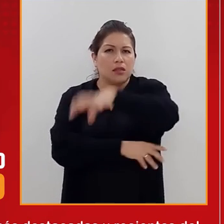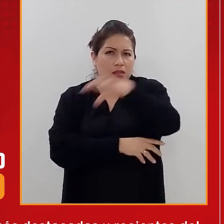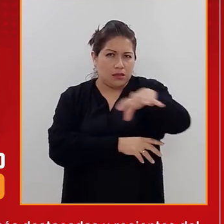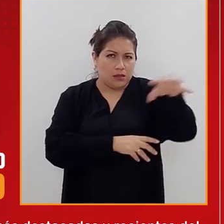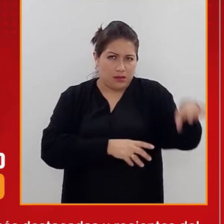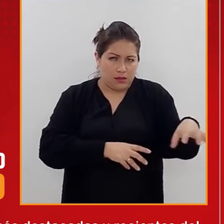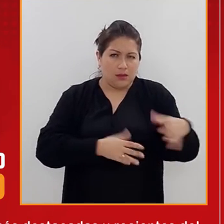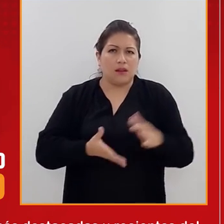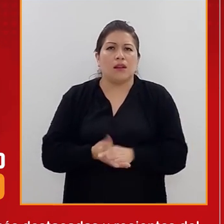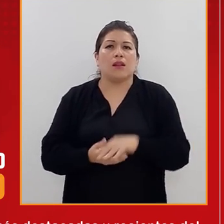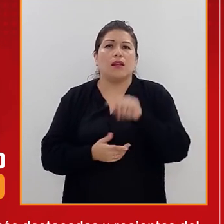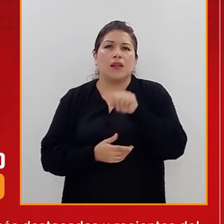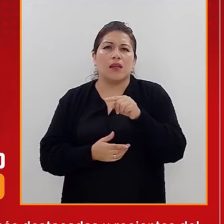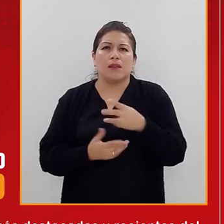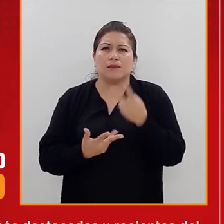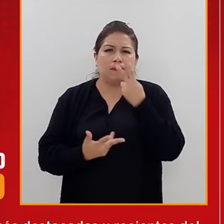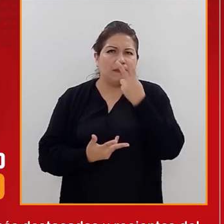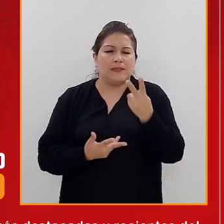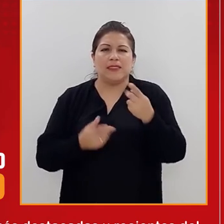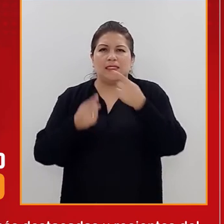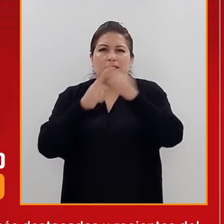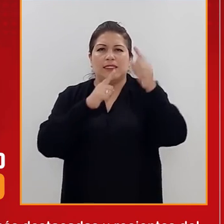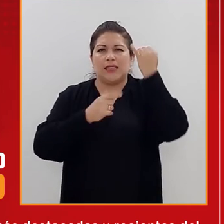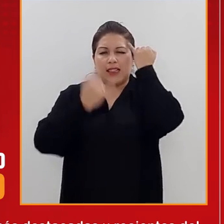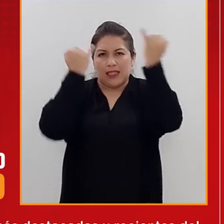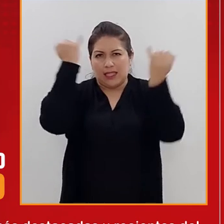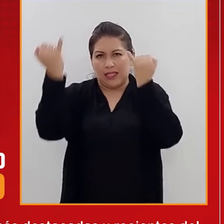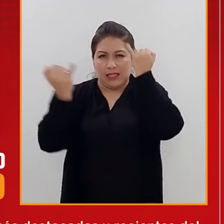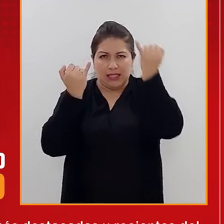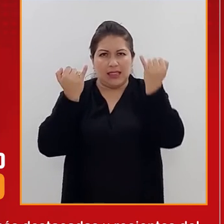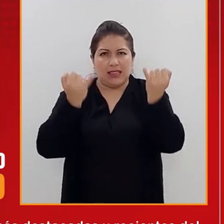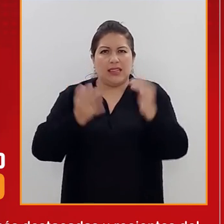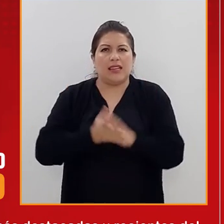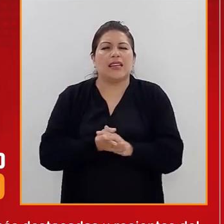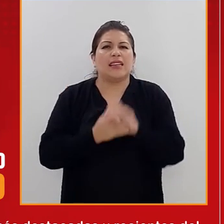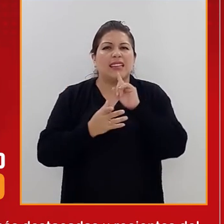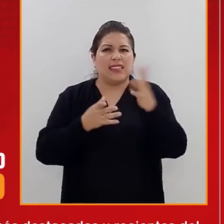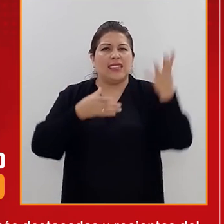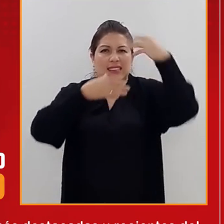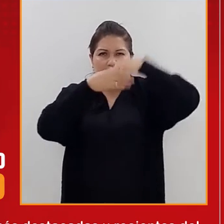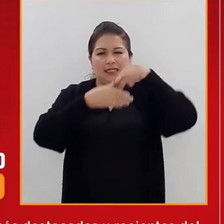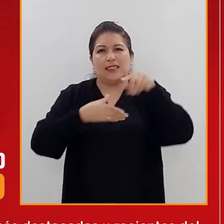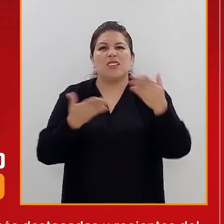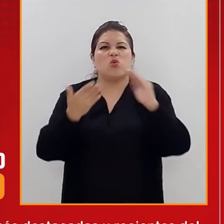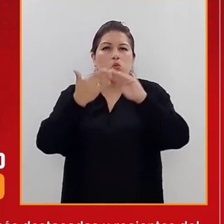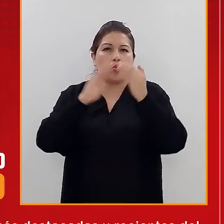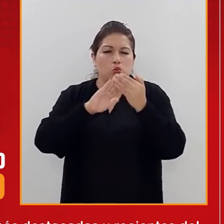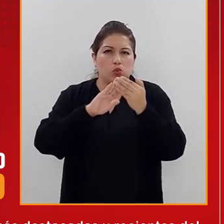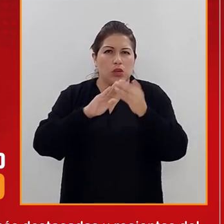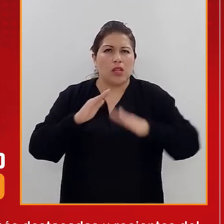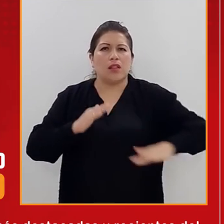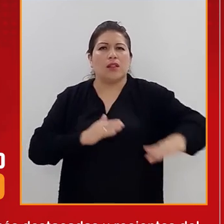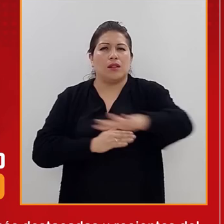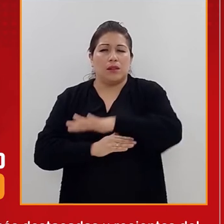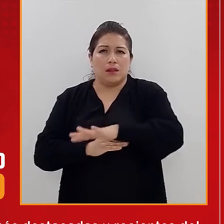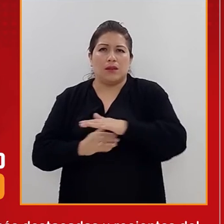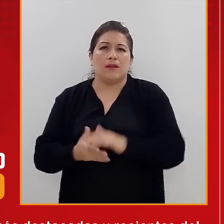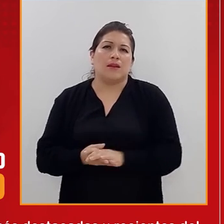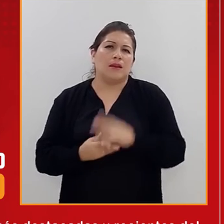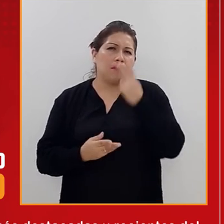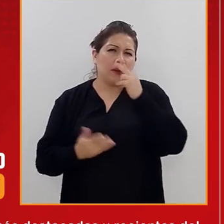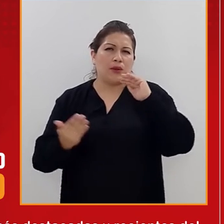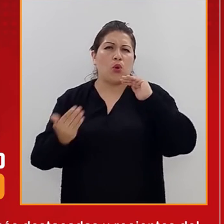de algunos sectores poblacionales ciertos estereotipos y mitos que asocian a la discapacidad con minusvalía